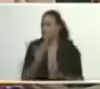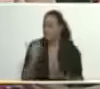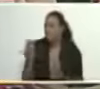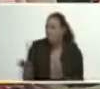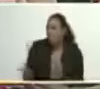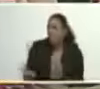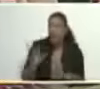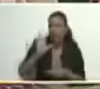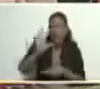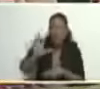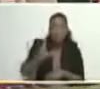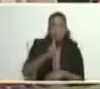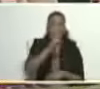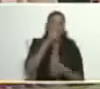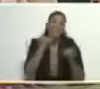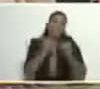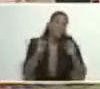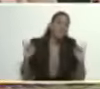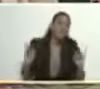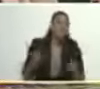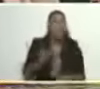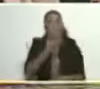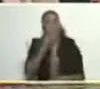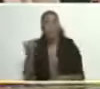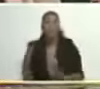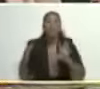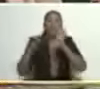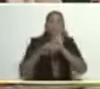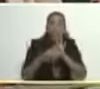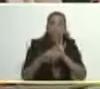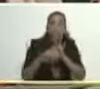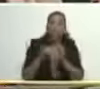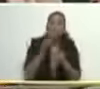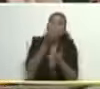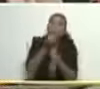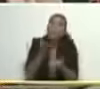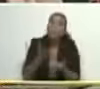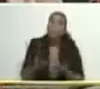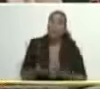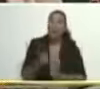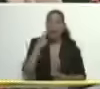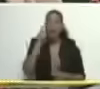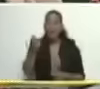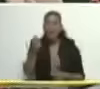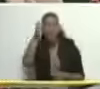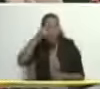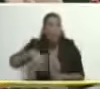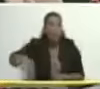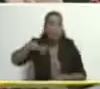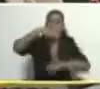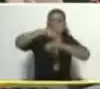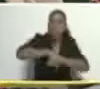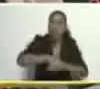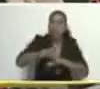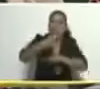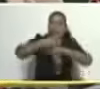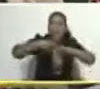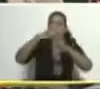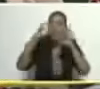Es mejor así que si fueran independientes. That is the message. Ese es el mensaje que quieren enviar estos colonialistas ahí.